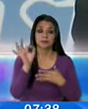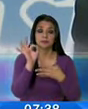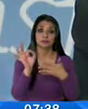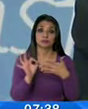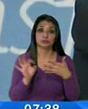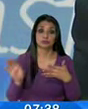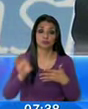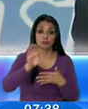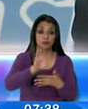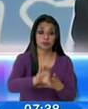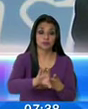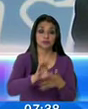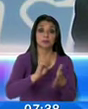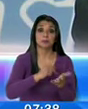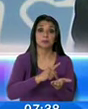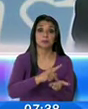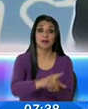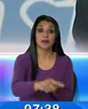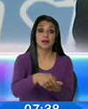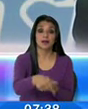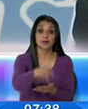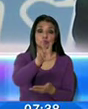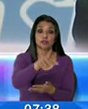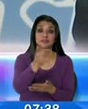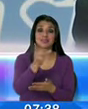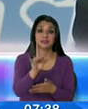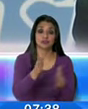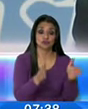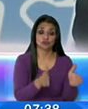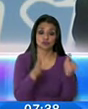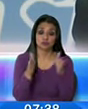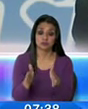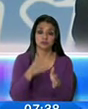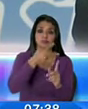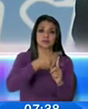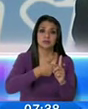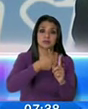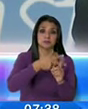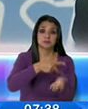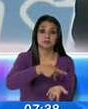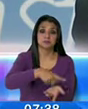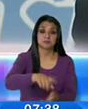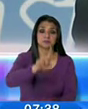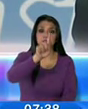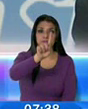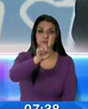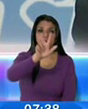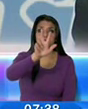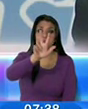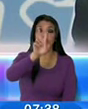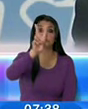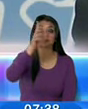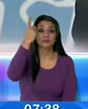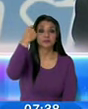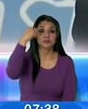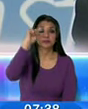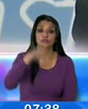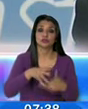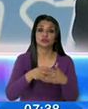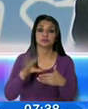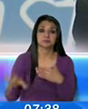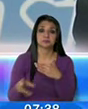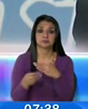contemplado para este primer trimestre de este año para pagar 132 millones de dólares